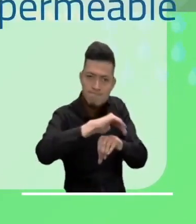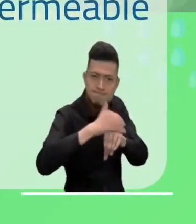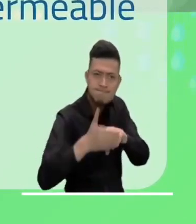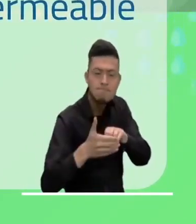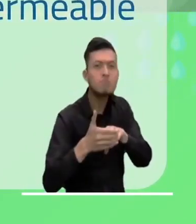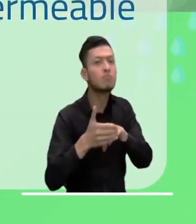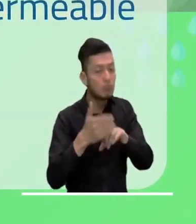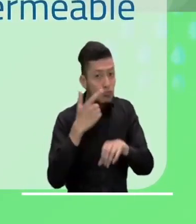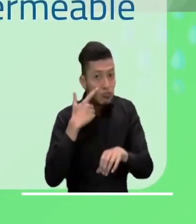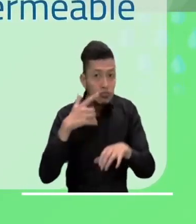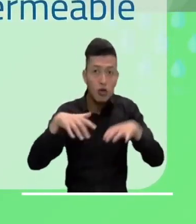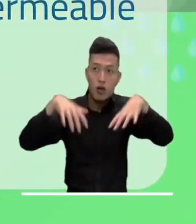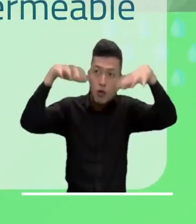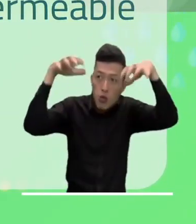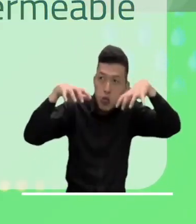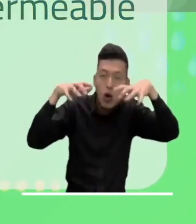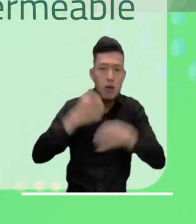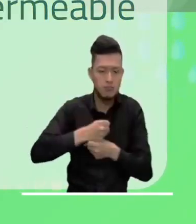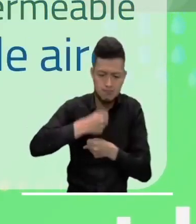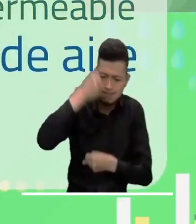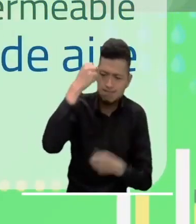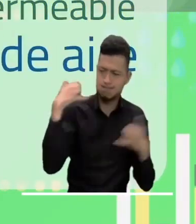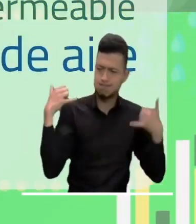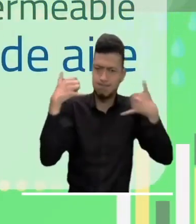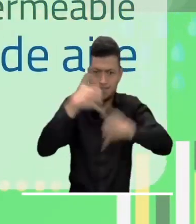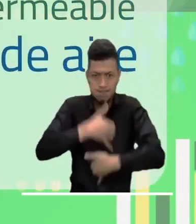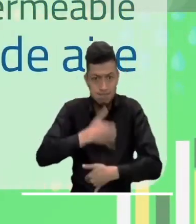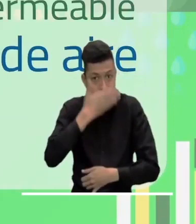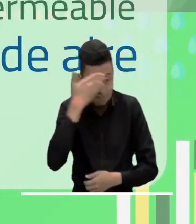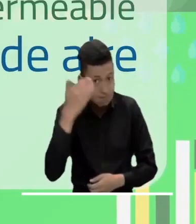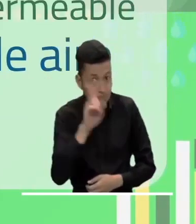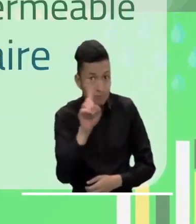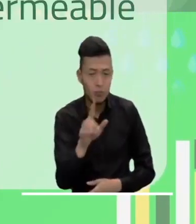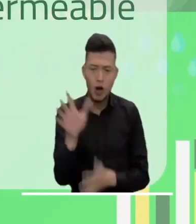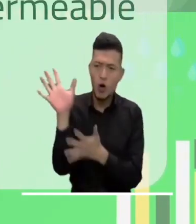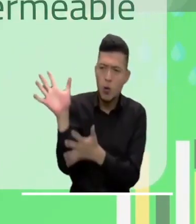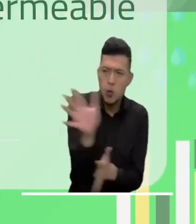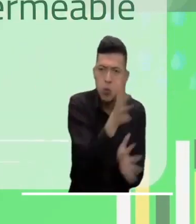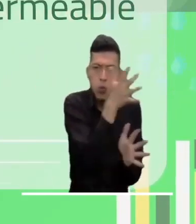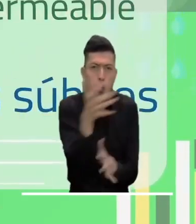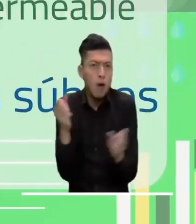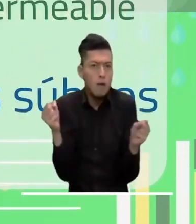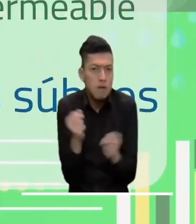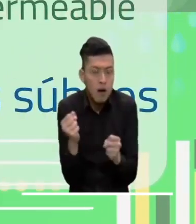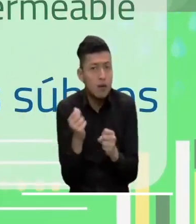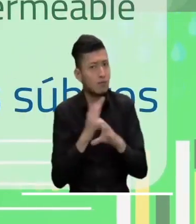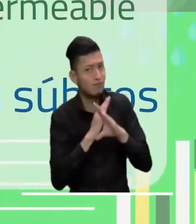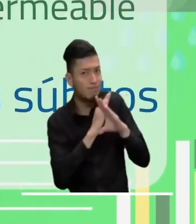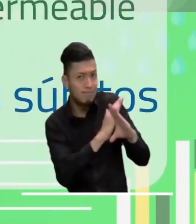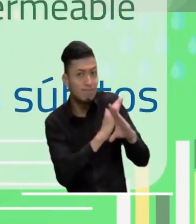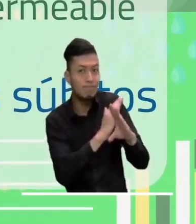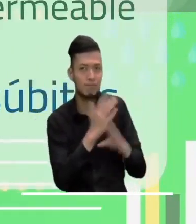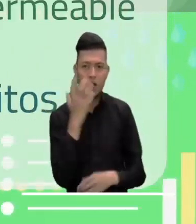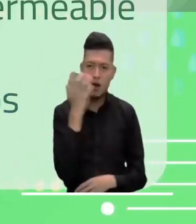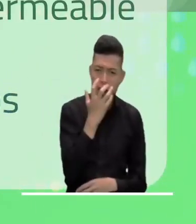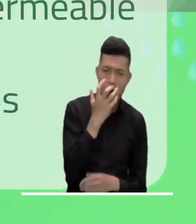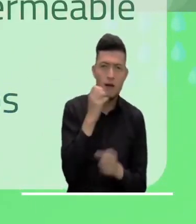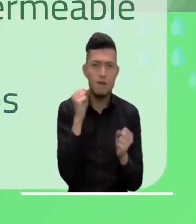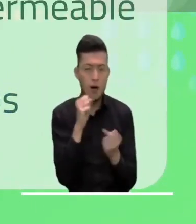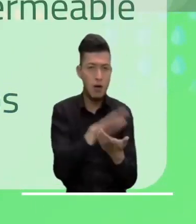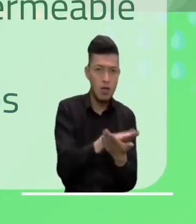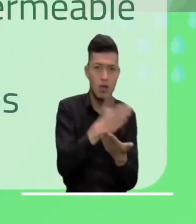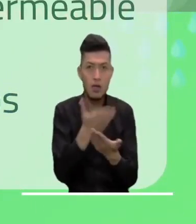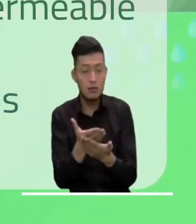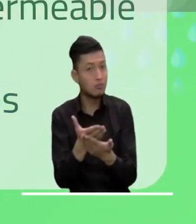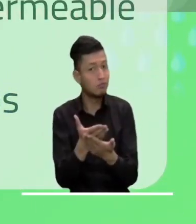utilizar calzado apropiado, no olvide llevar sombrilla o impermeable, evite las corrientes frías de aire, no se exponga